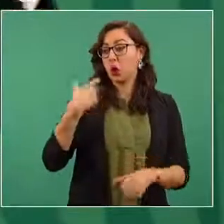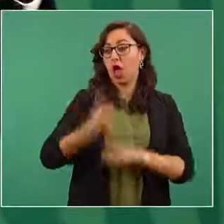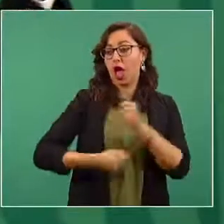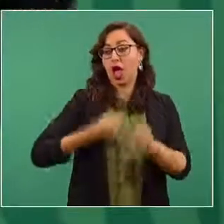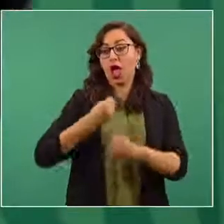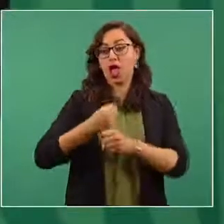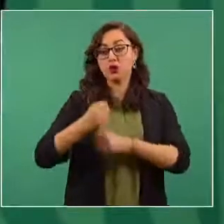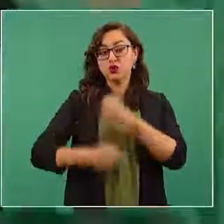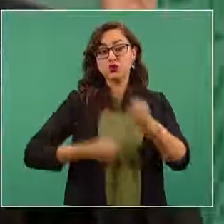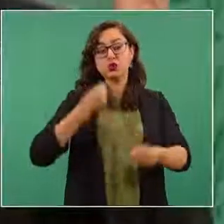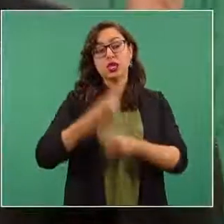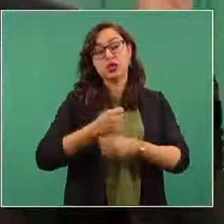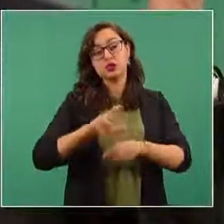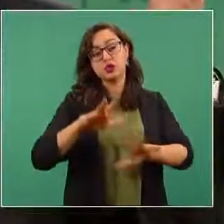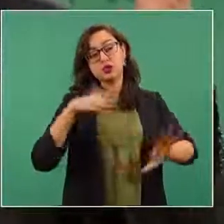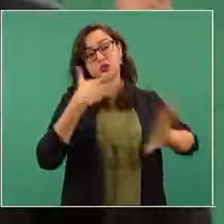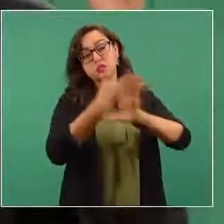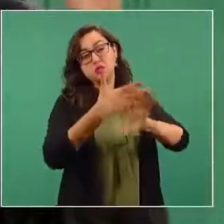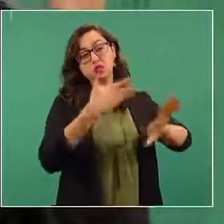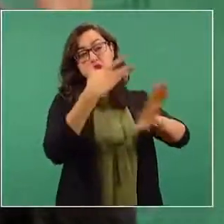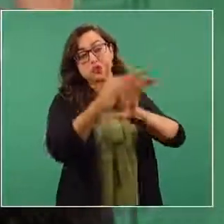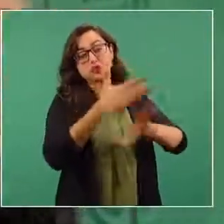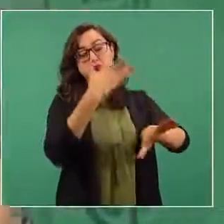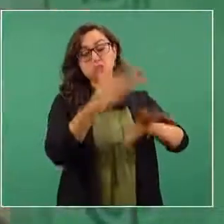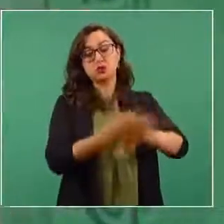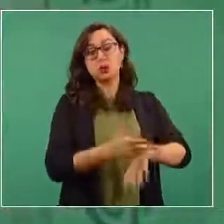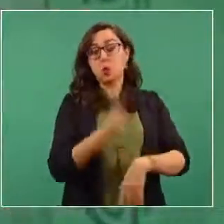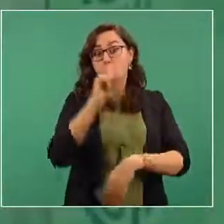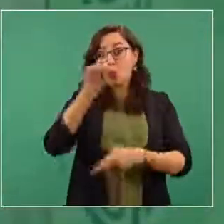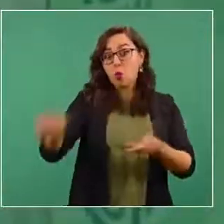una vez me bañaron de huevo.